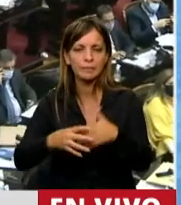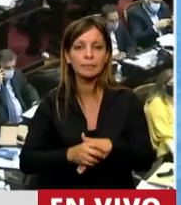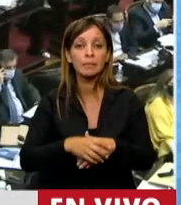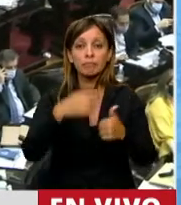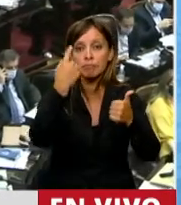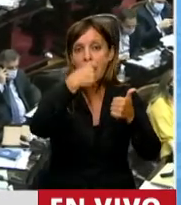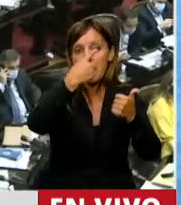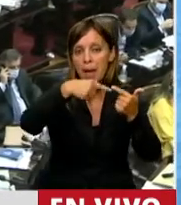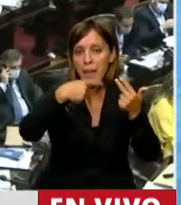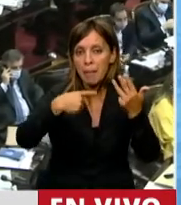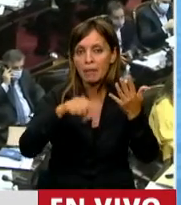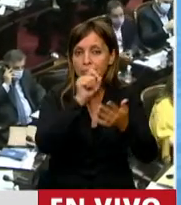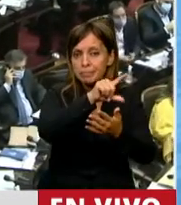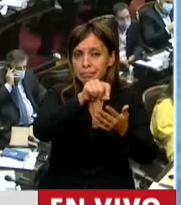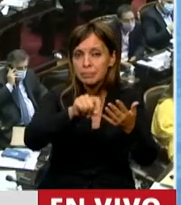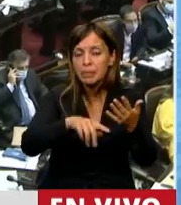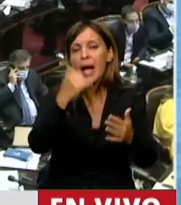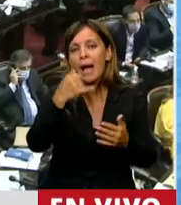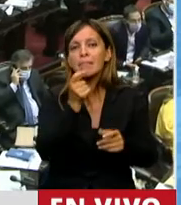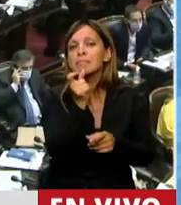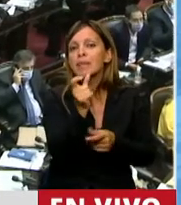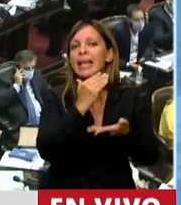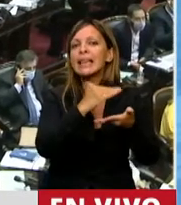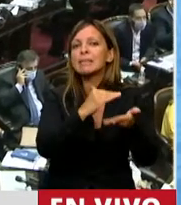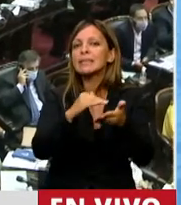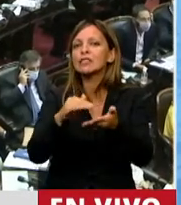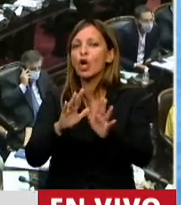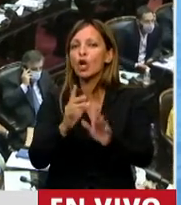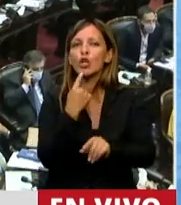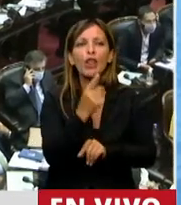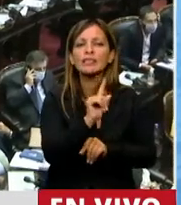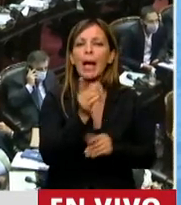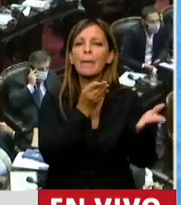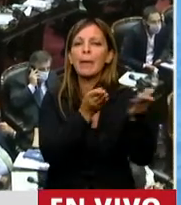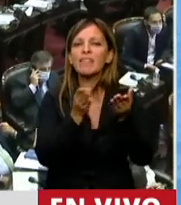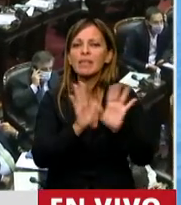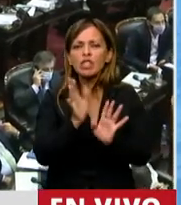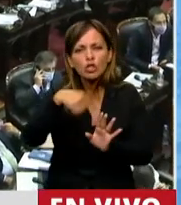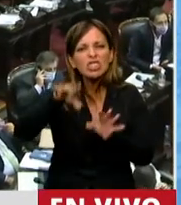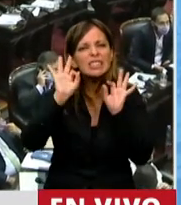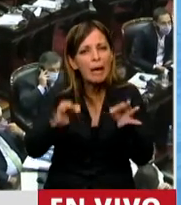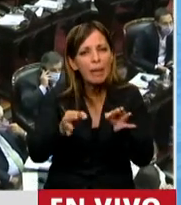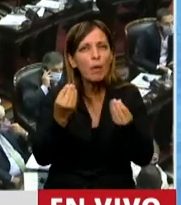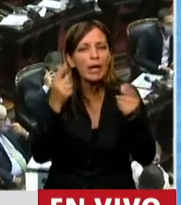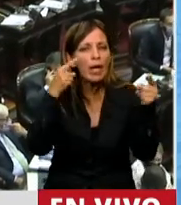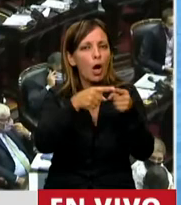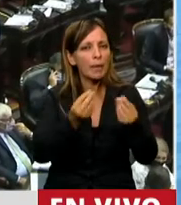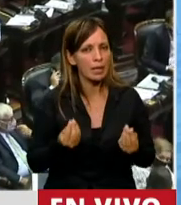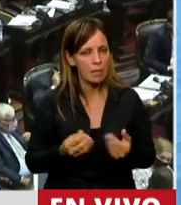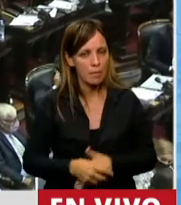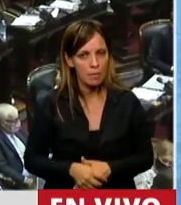estas reparaciones claramente se hablaba de indemnización, no se hablaba de beneficio, o sea, teníamos claro qué era lo que estábamos haciendo.